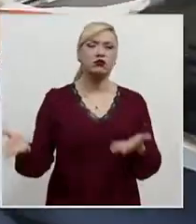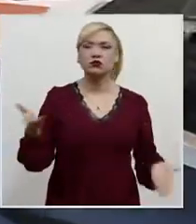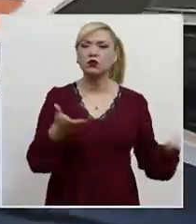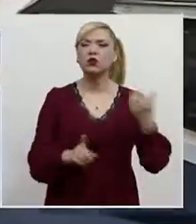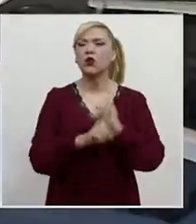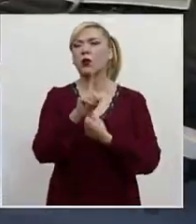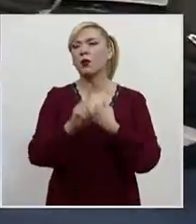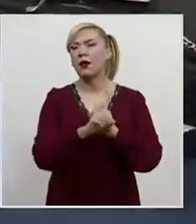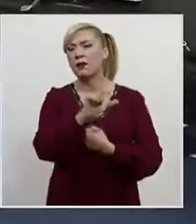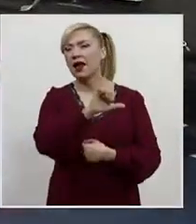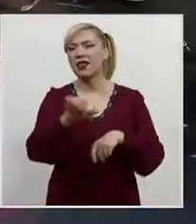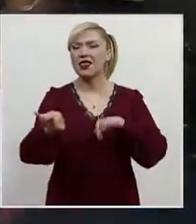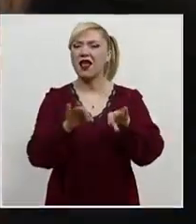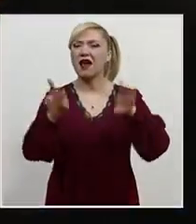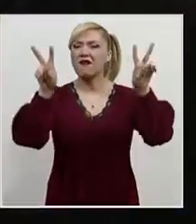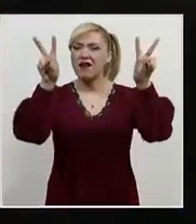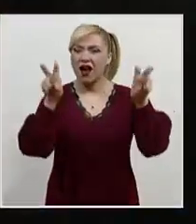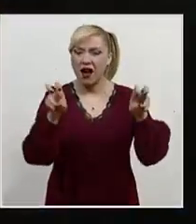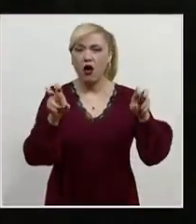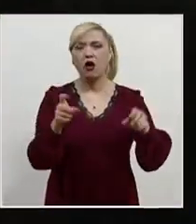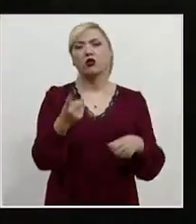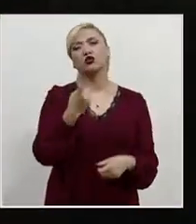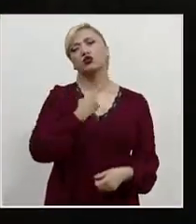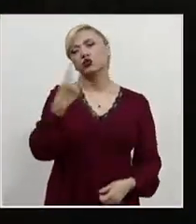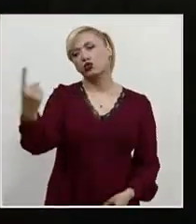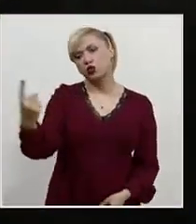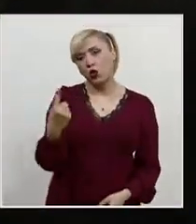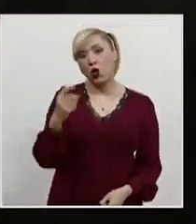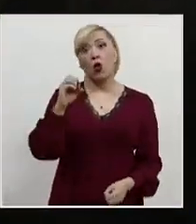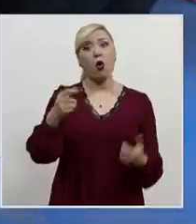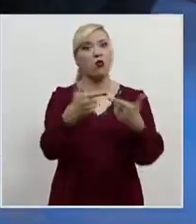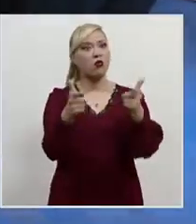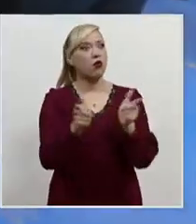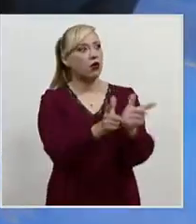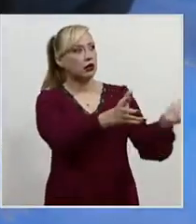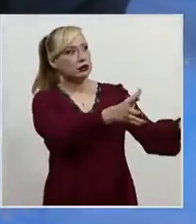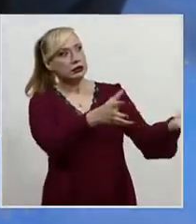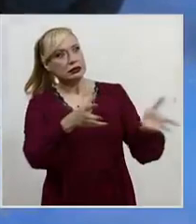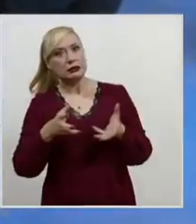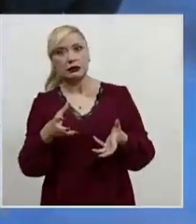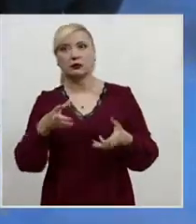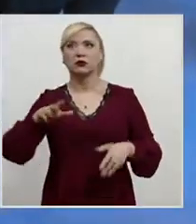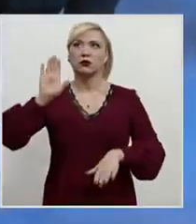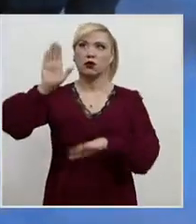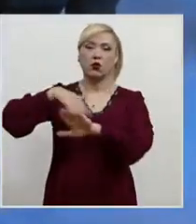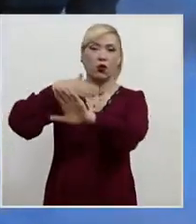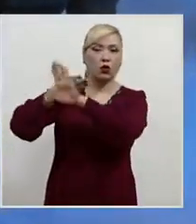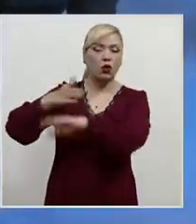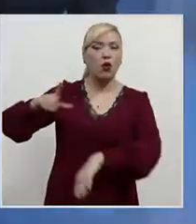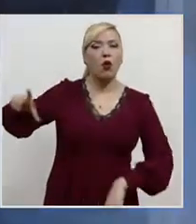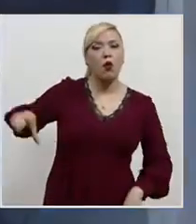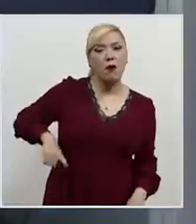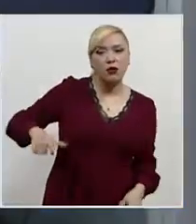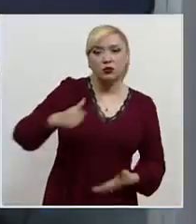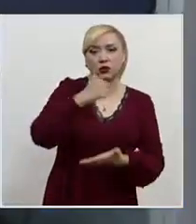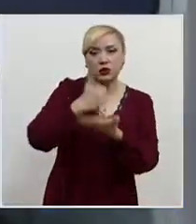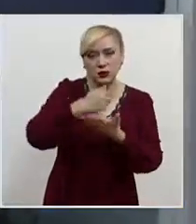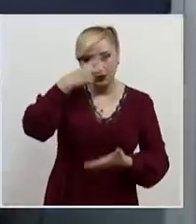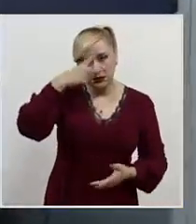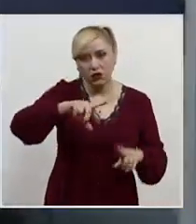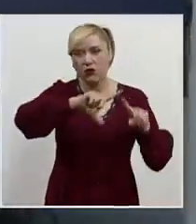laborales individuales y colectivos entre las dependencias de la administración pública federal el gobierno de la ciudad de mexico sus